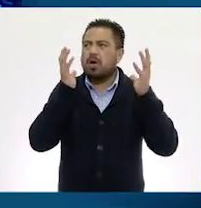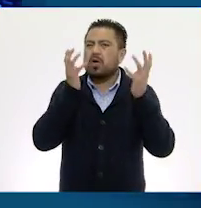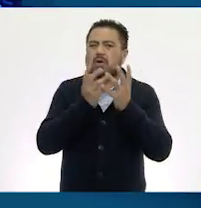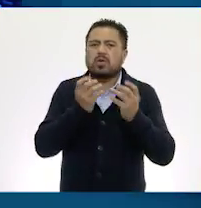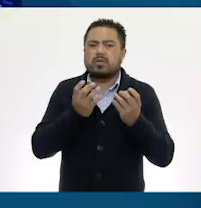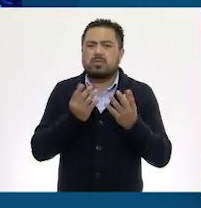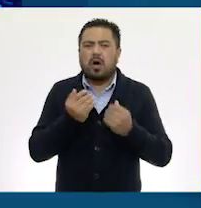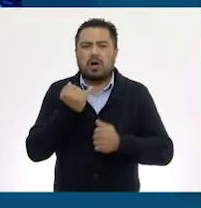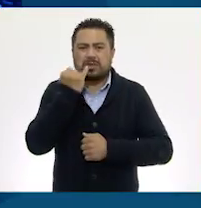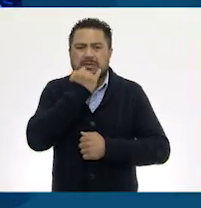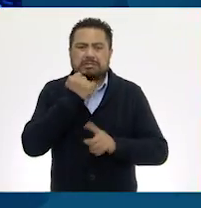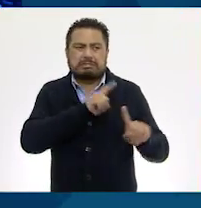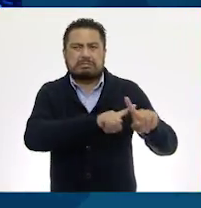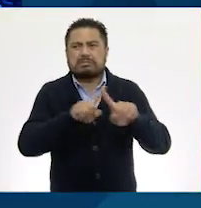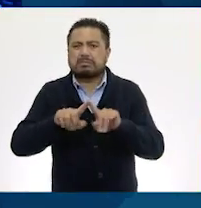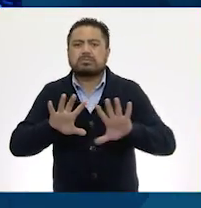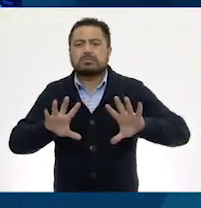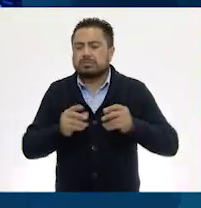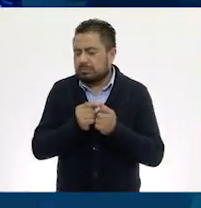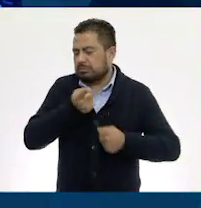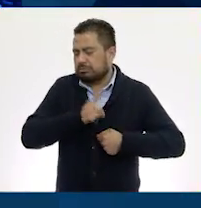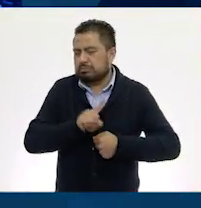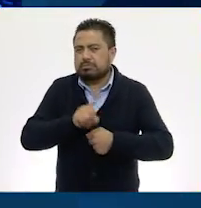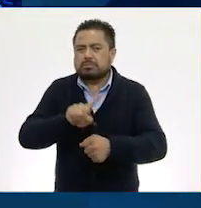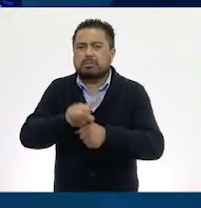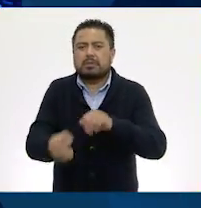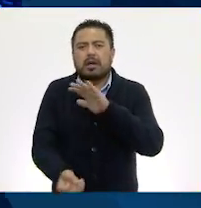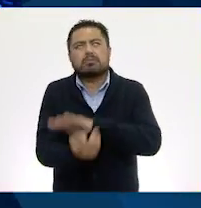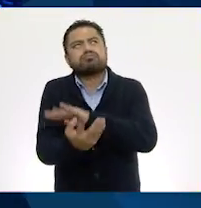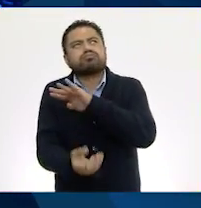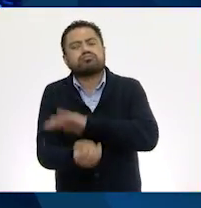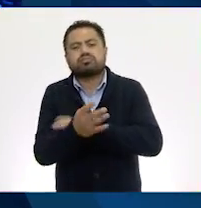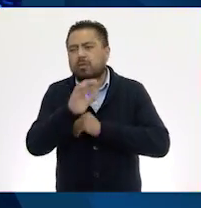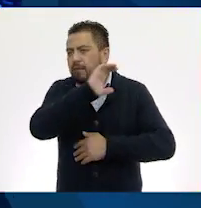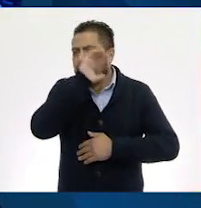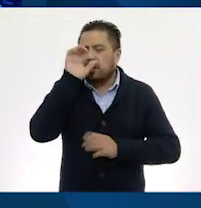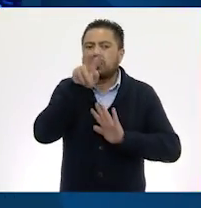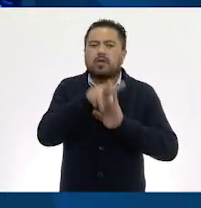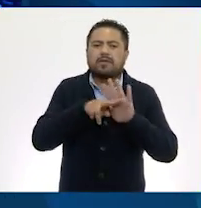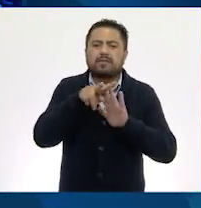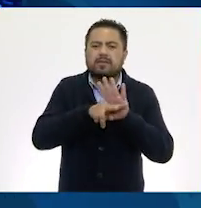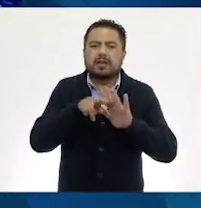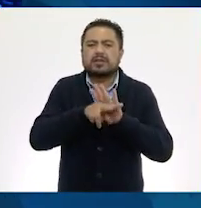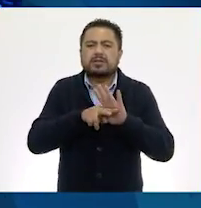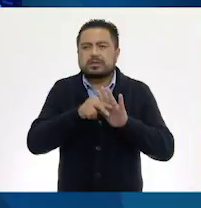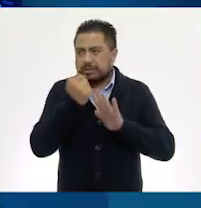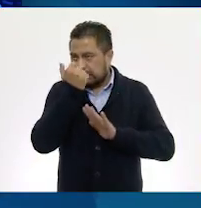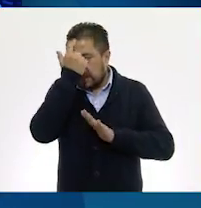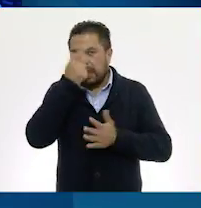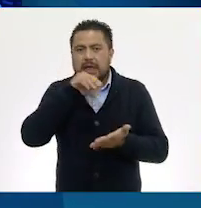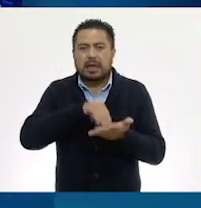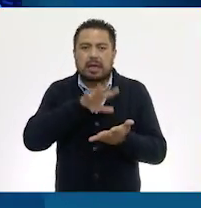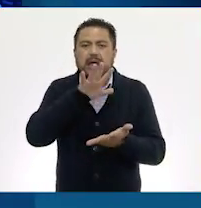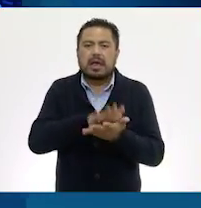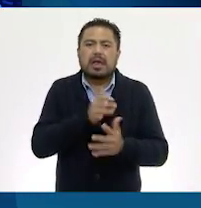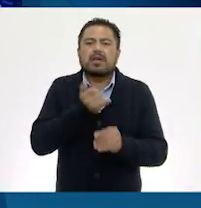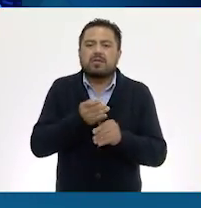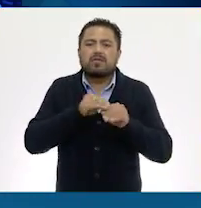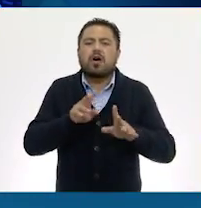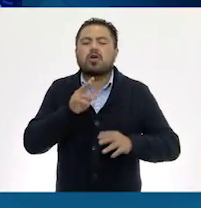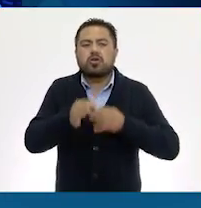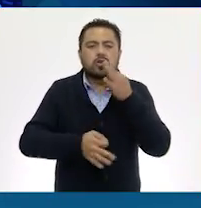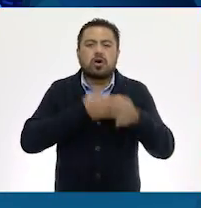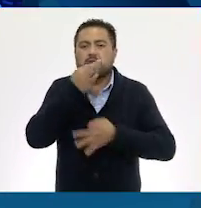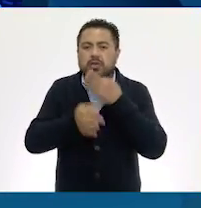muchos idiomas. Todos los días se suben fotos, videos, se crean documentos como artículos y